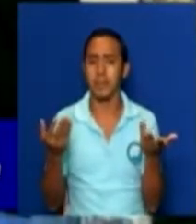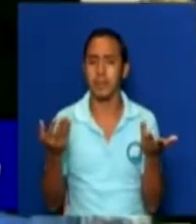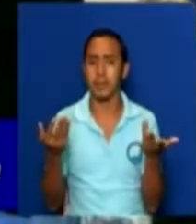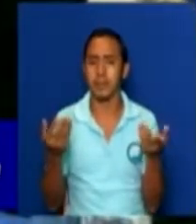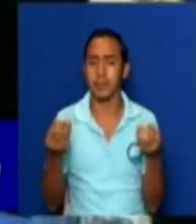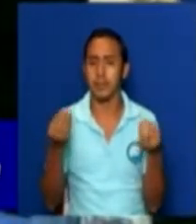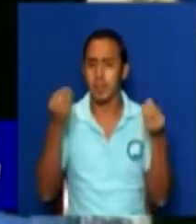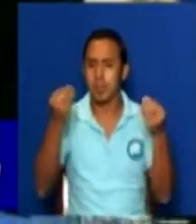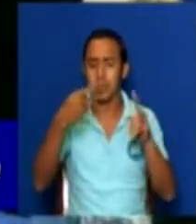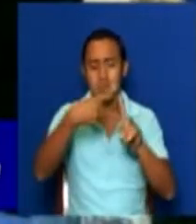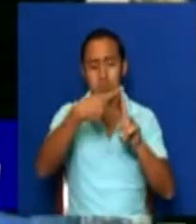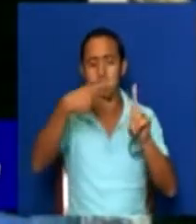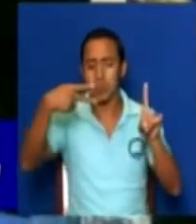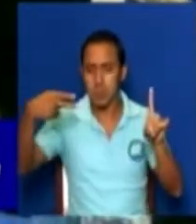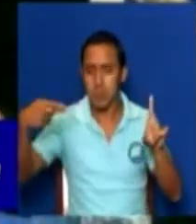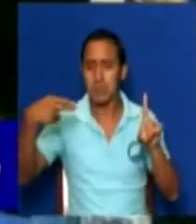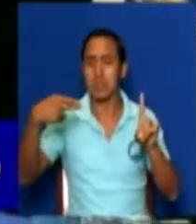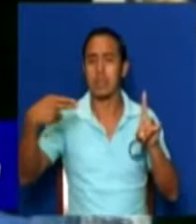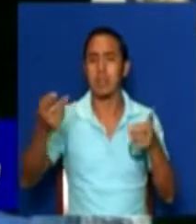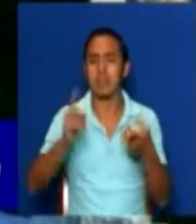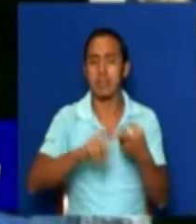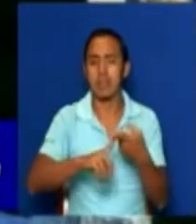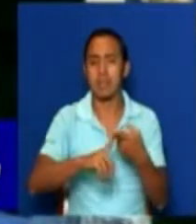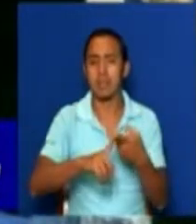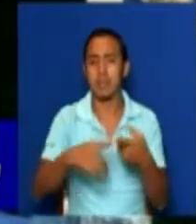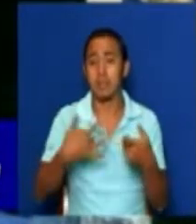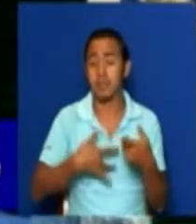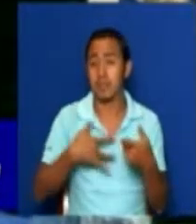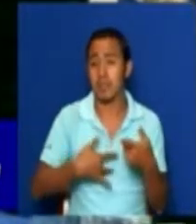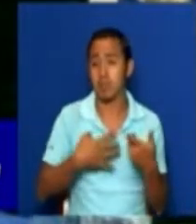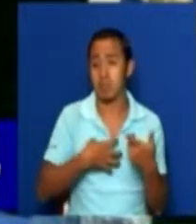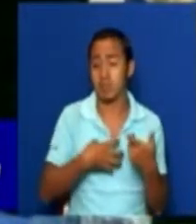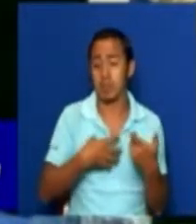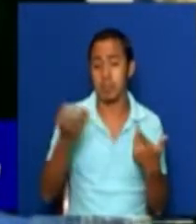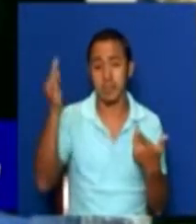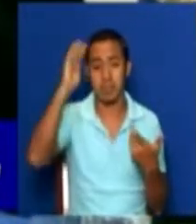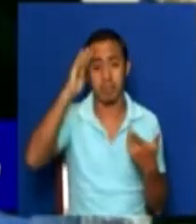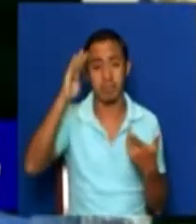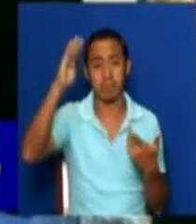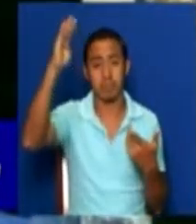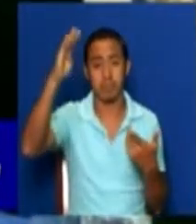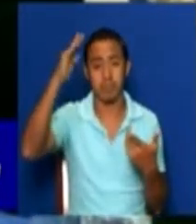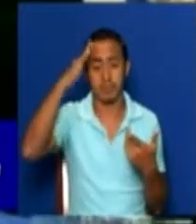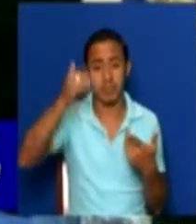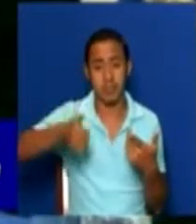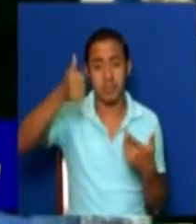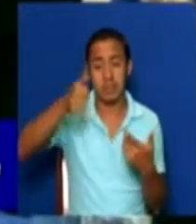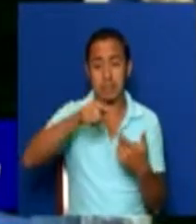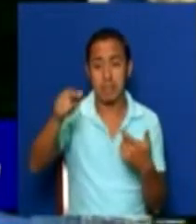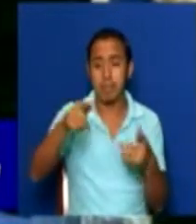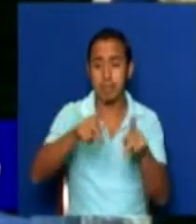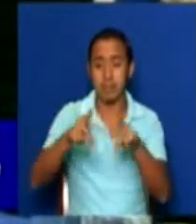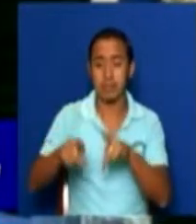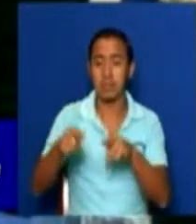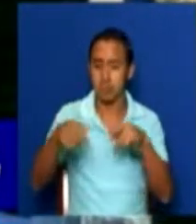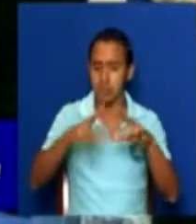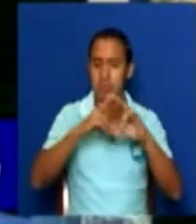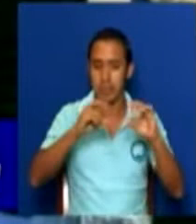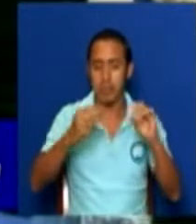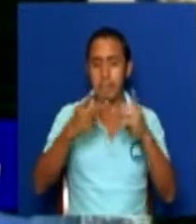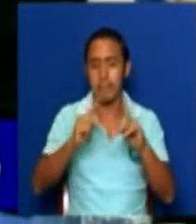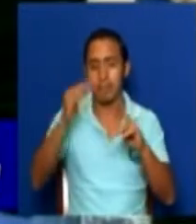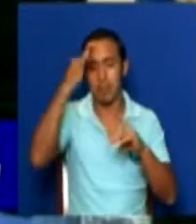grandes hoteles de cadenas internacionales, por ejemplo, tienen que traer su gerente de fuera, aunque el resto del personal es